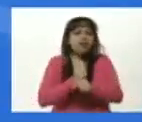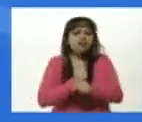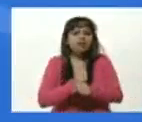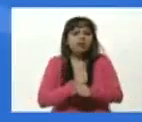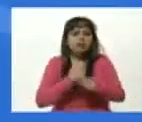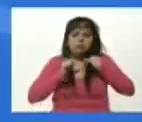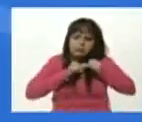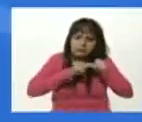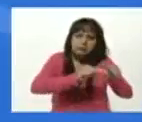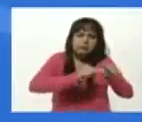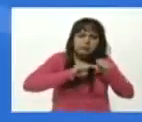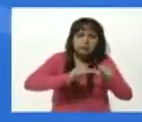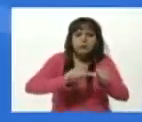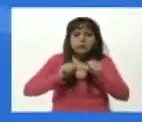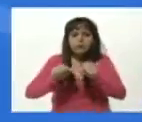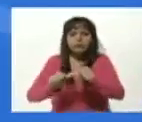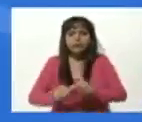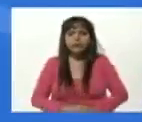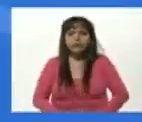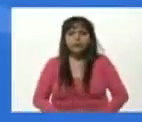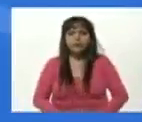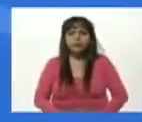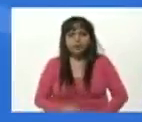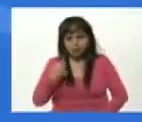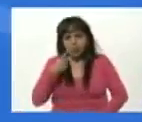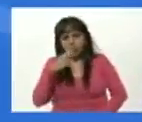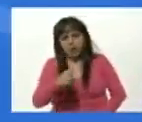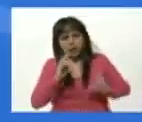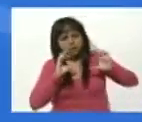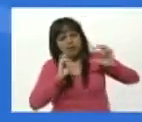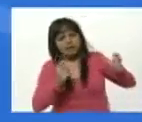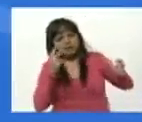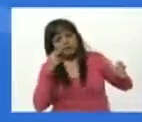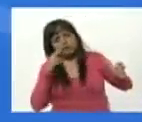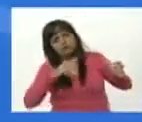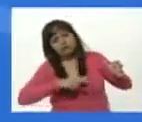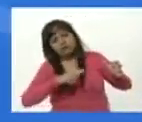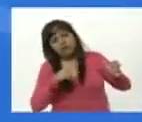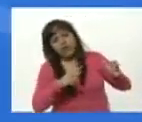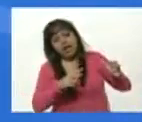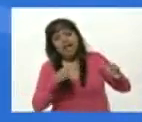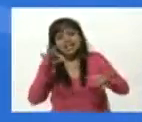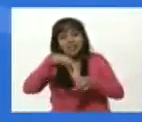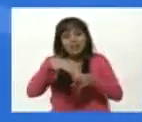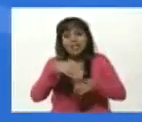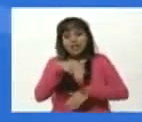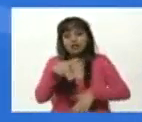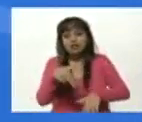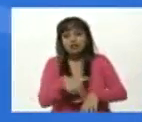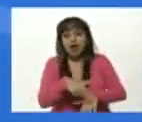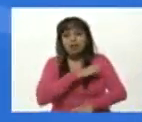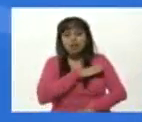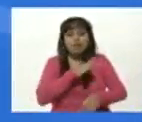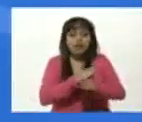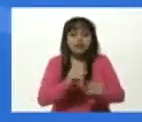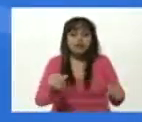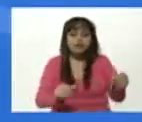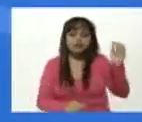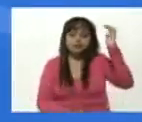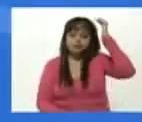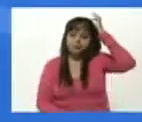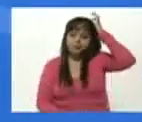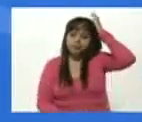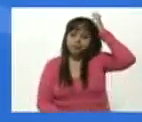tesón. Yo veo este maíz producido aquí con semilla nacional en nuestra tierra y